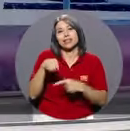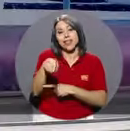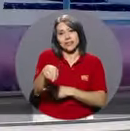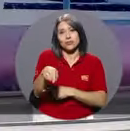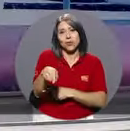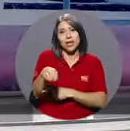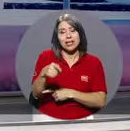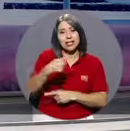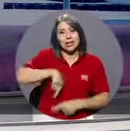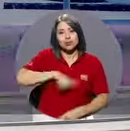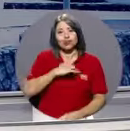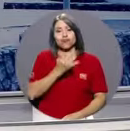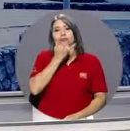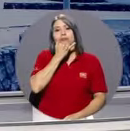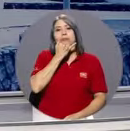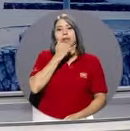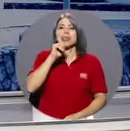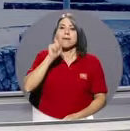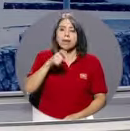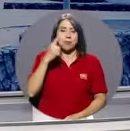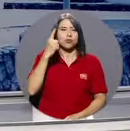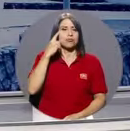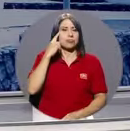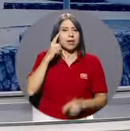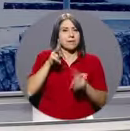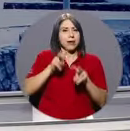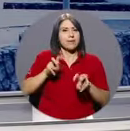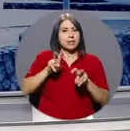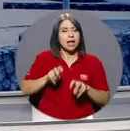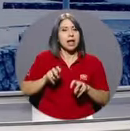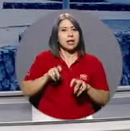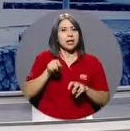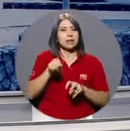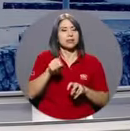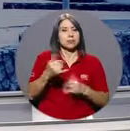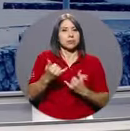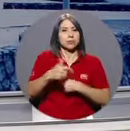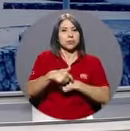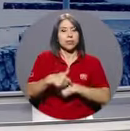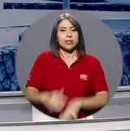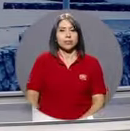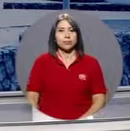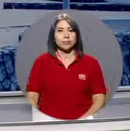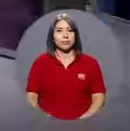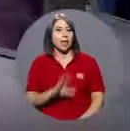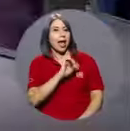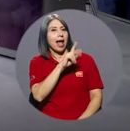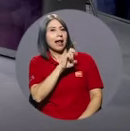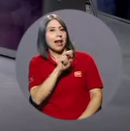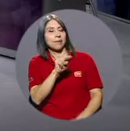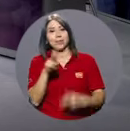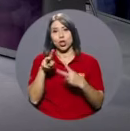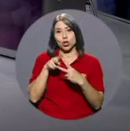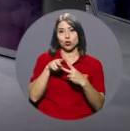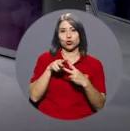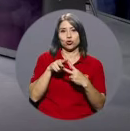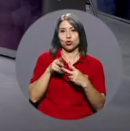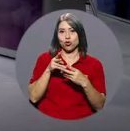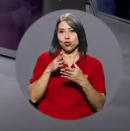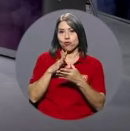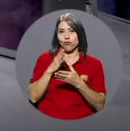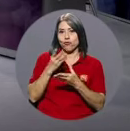creo que esa parte es la que estamos fallando y deberíamos revisar significativamente en este momento. 2 comentarios muy